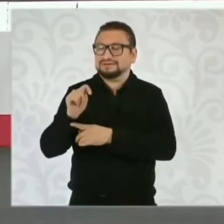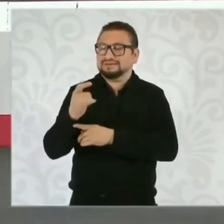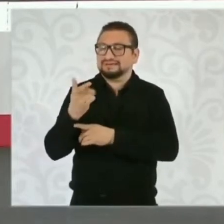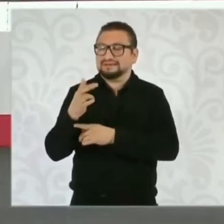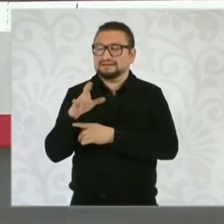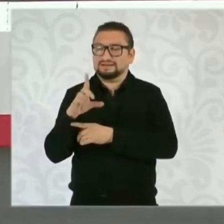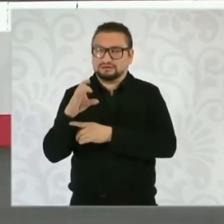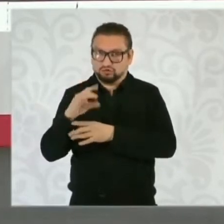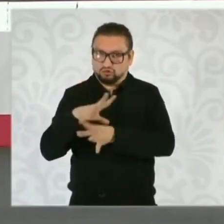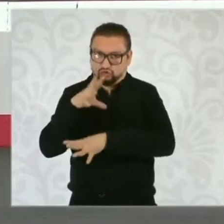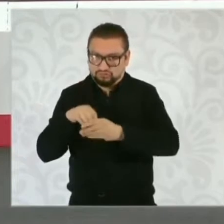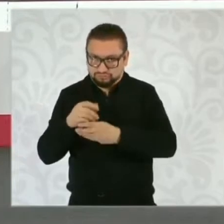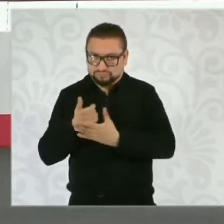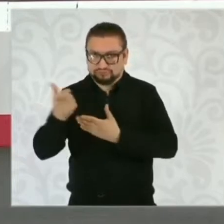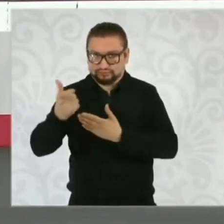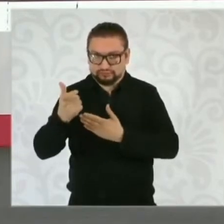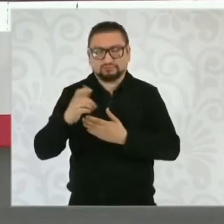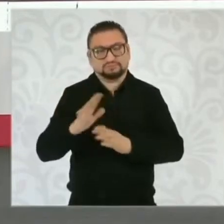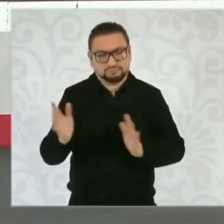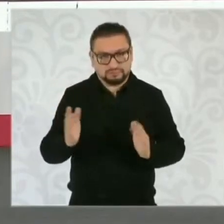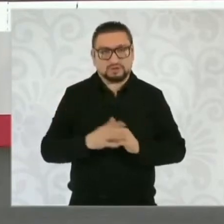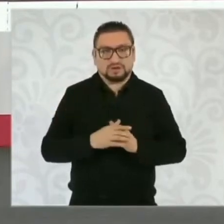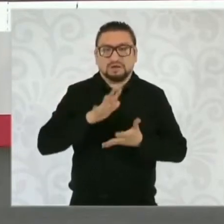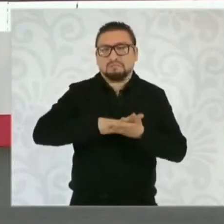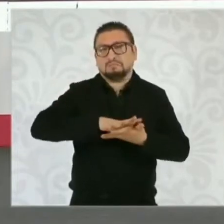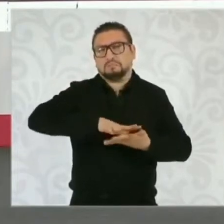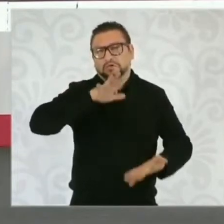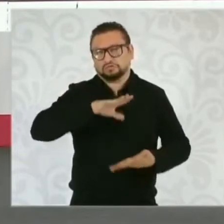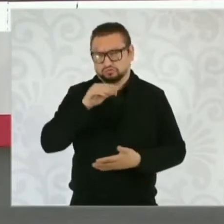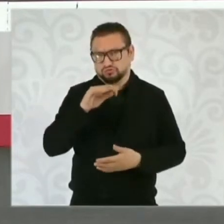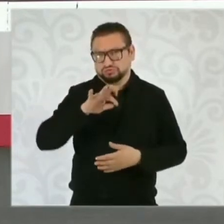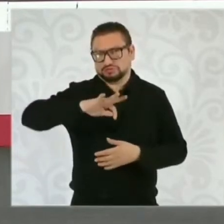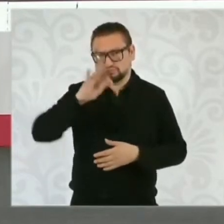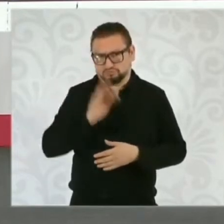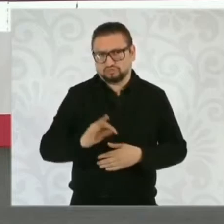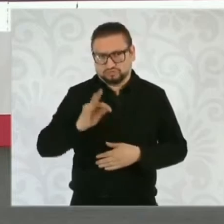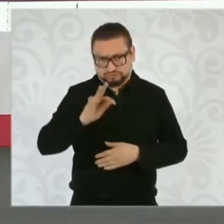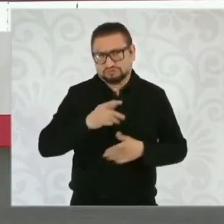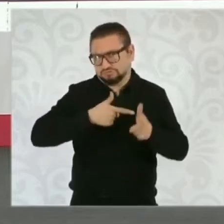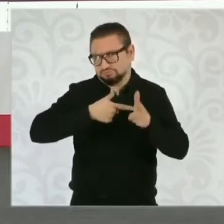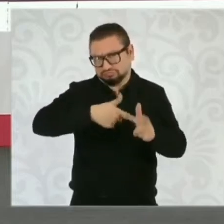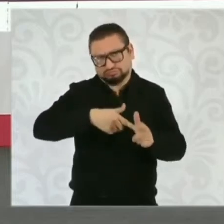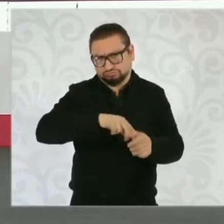integrado. En el resto, que es la gran mayoría, más del 90%,